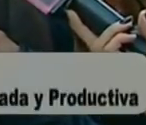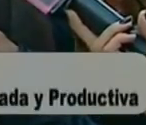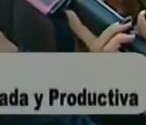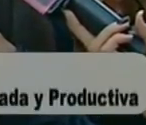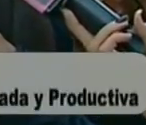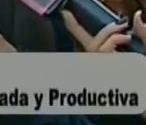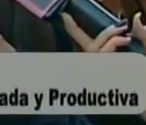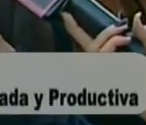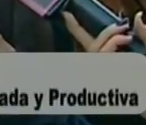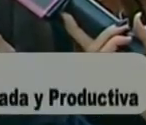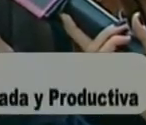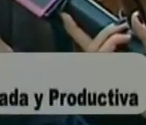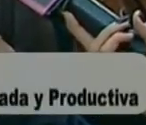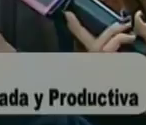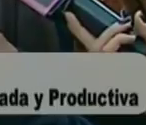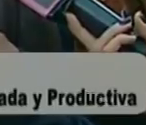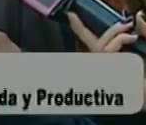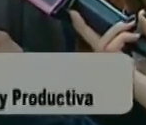al cual está